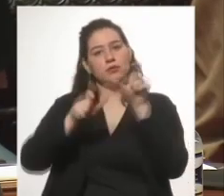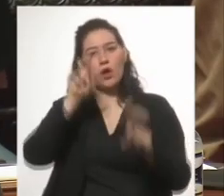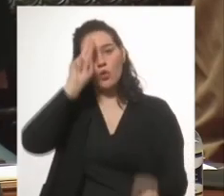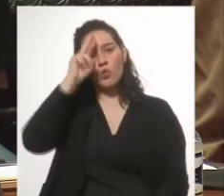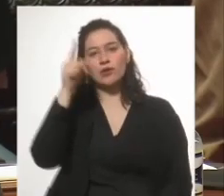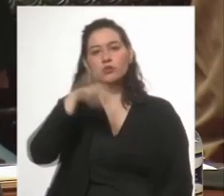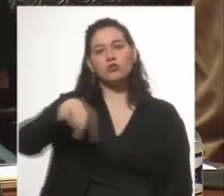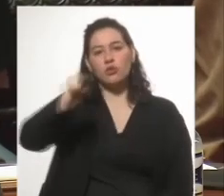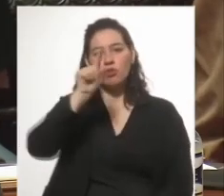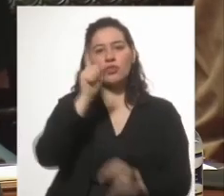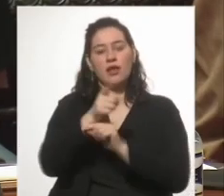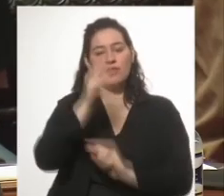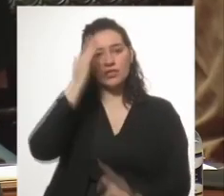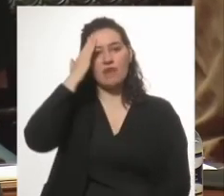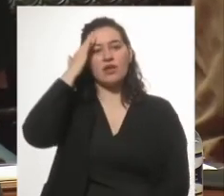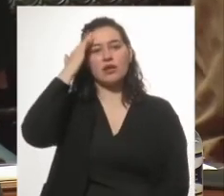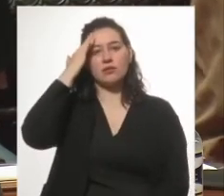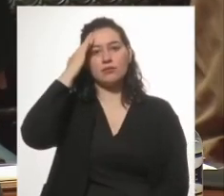debe saber